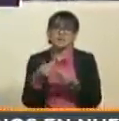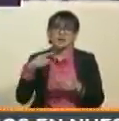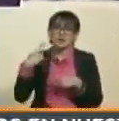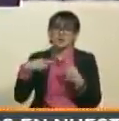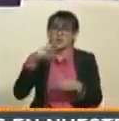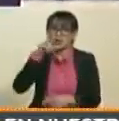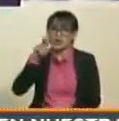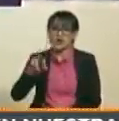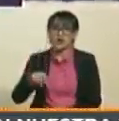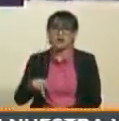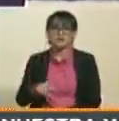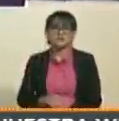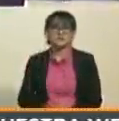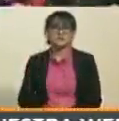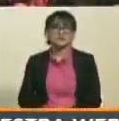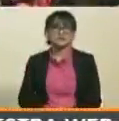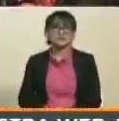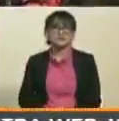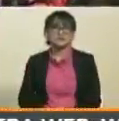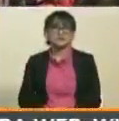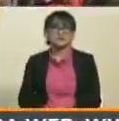años que están por venir.